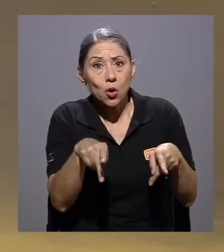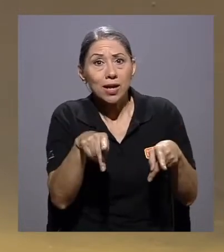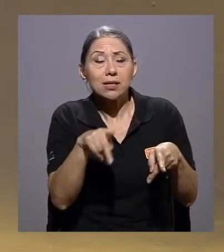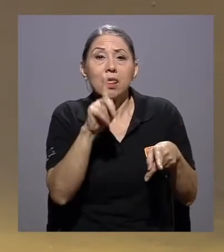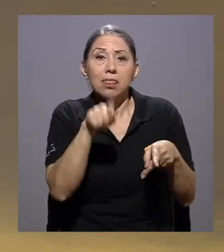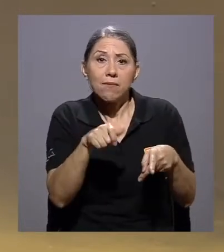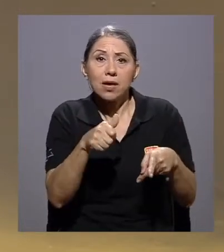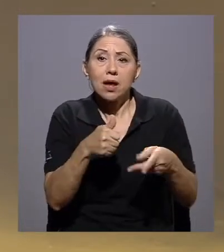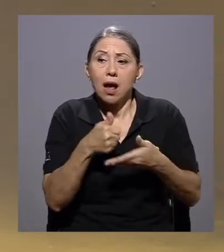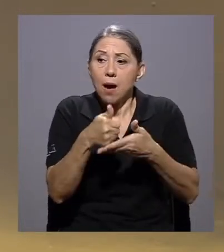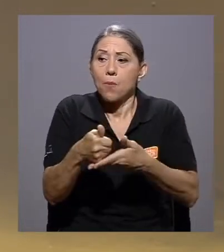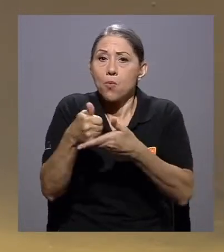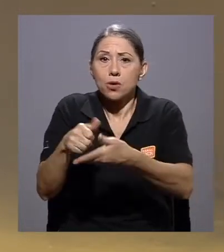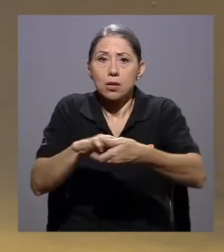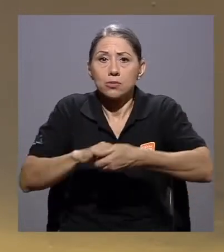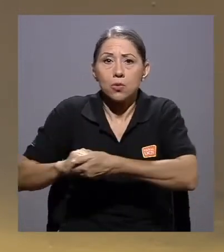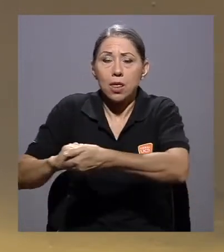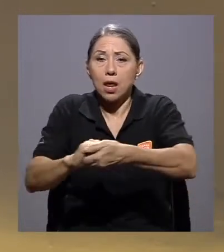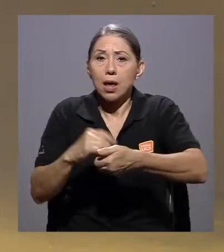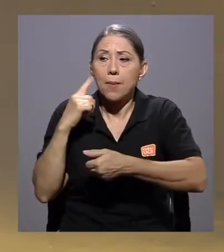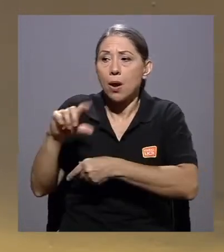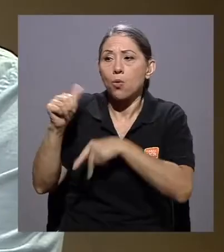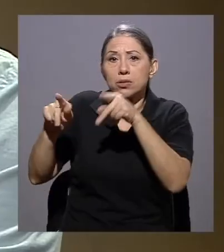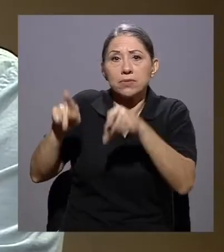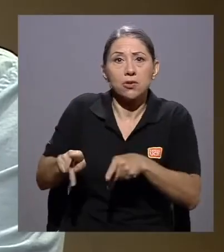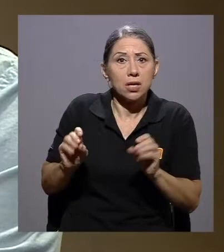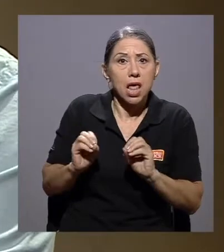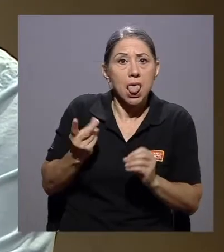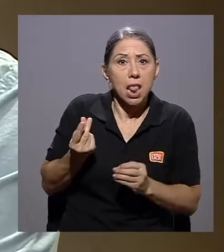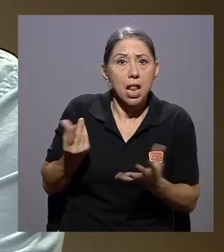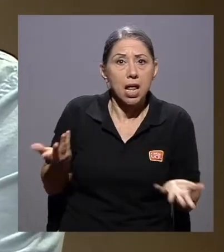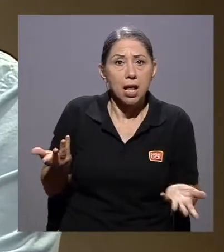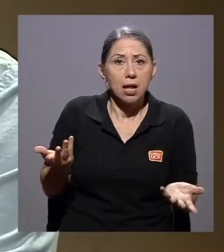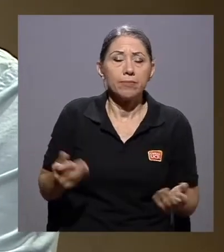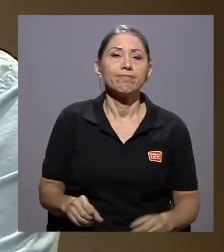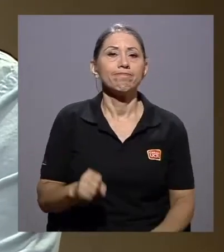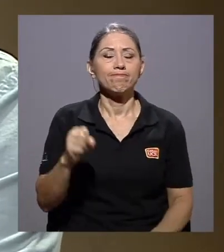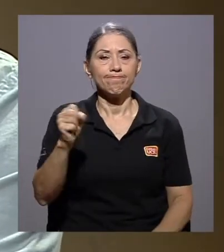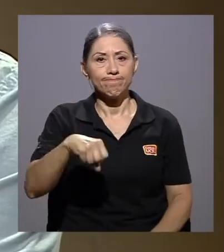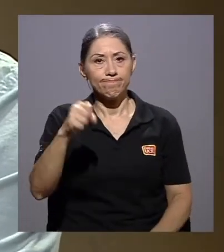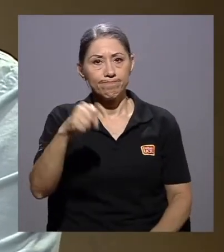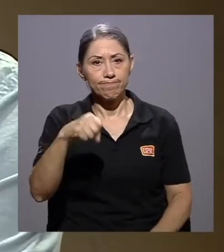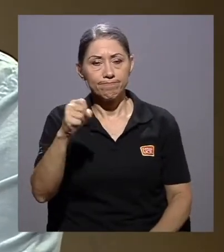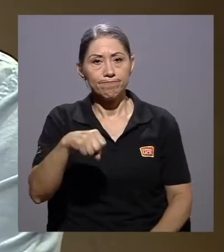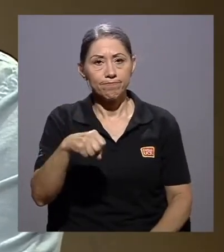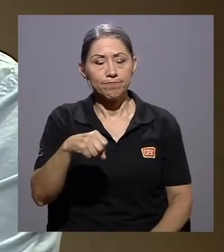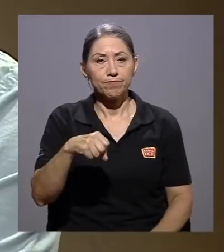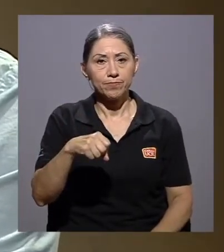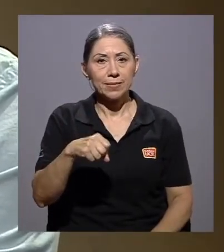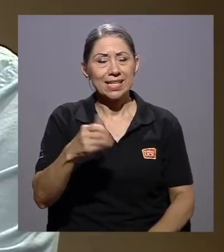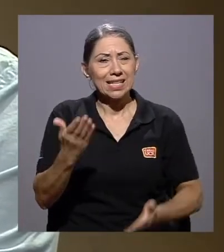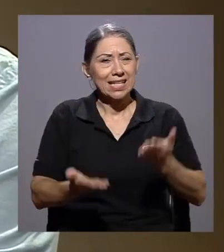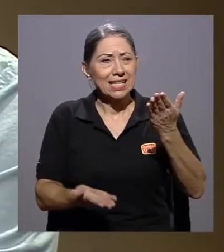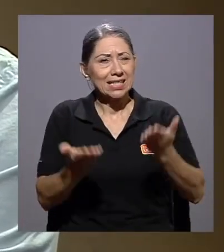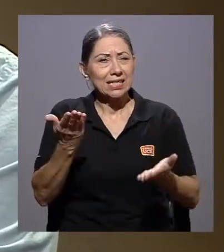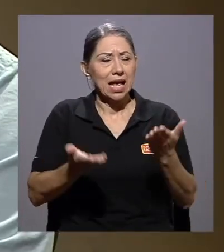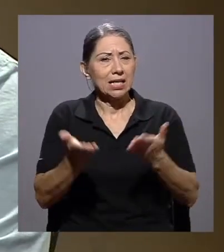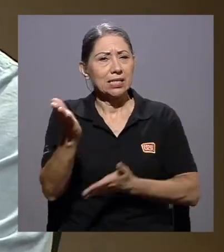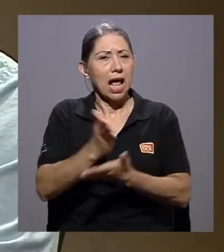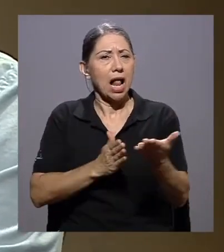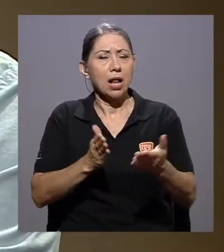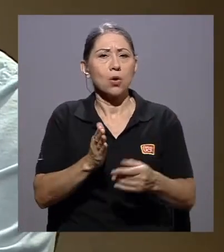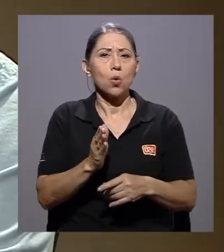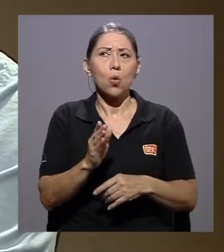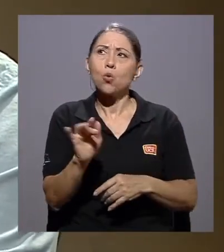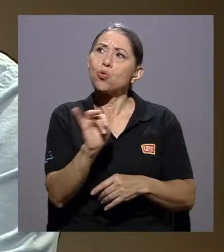para seguir sosteniendo? Sí, una posición quizá no común,